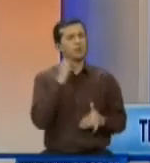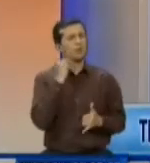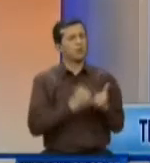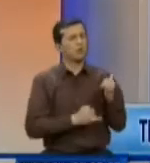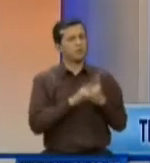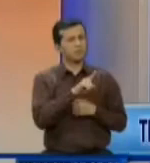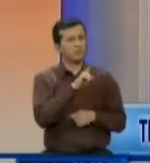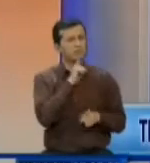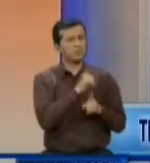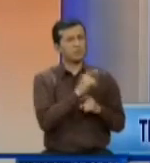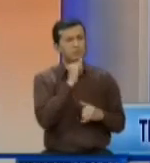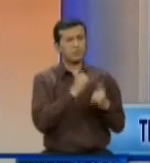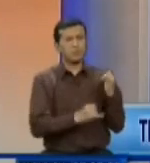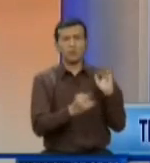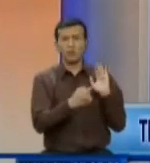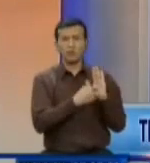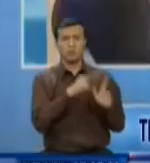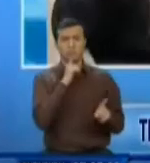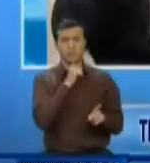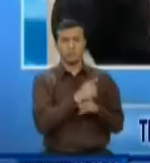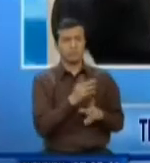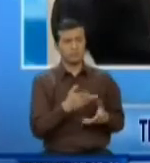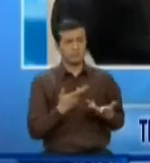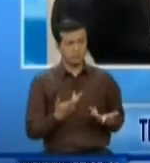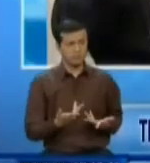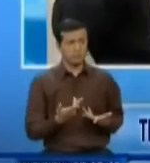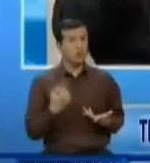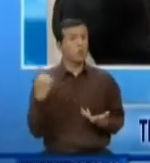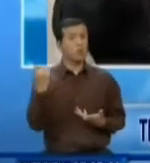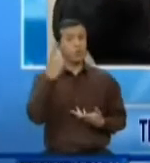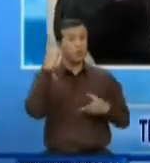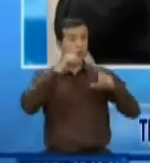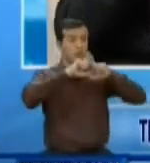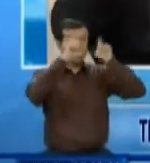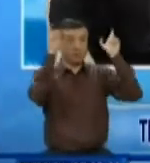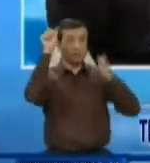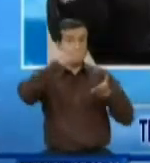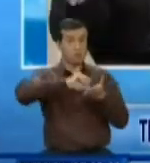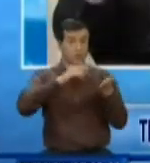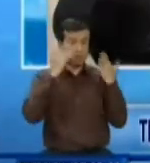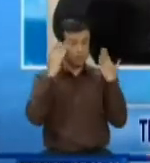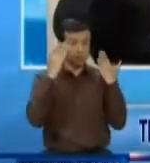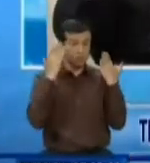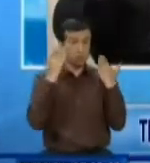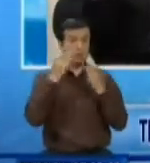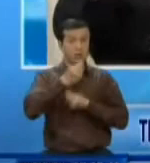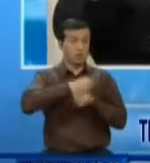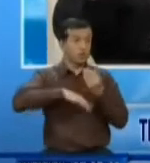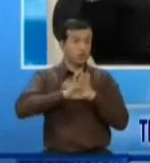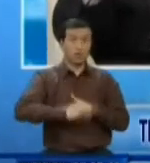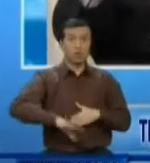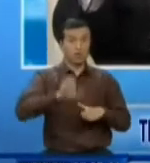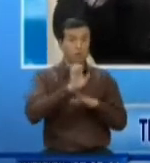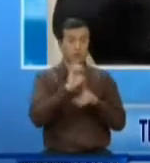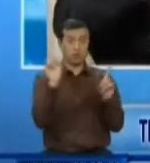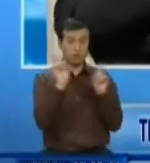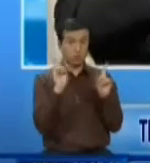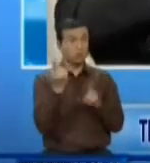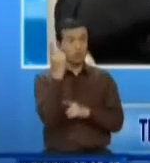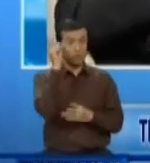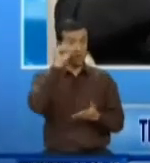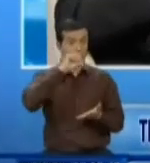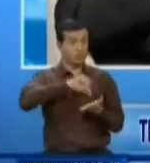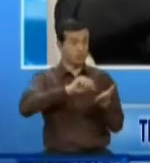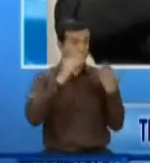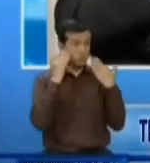punto que acaban edición a francisco alarcón solamente es para las empresas de wikileaks no para los inversionistas a nivel nacional que aporten al